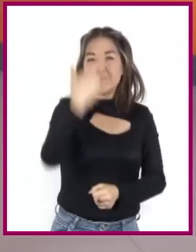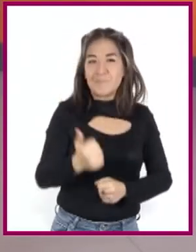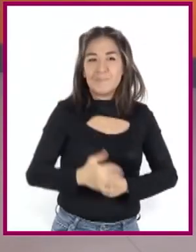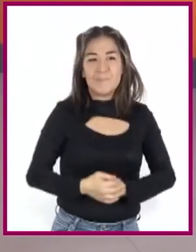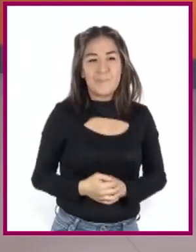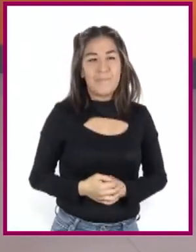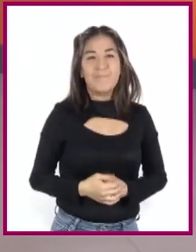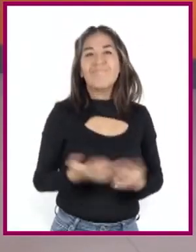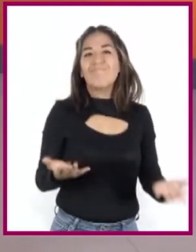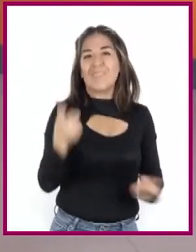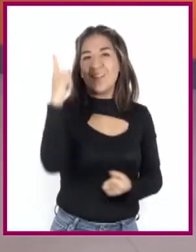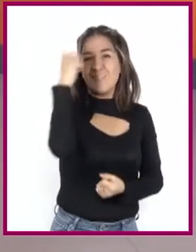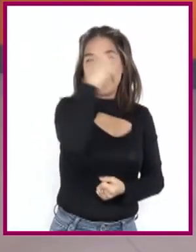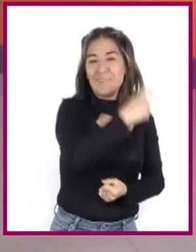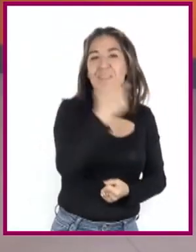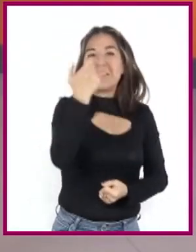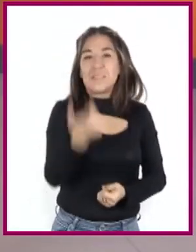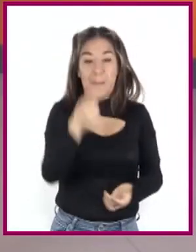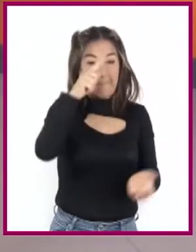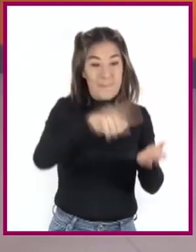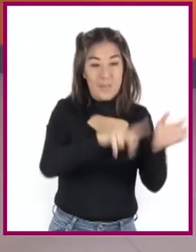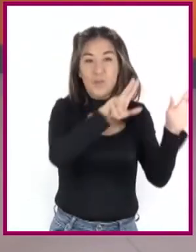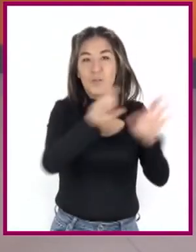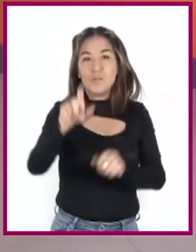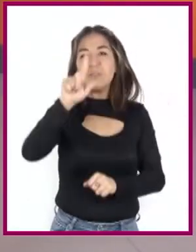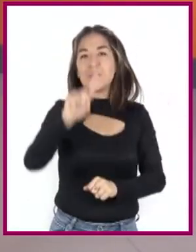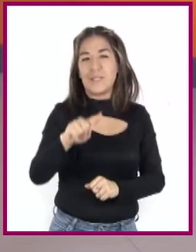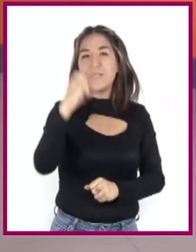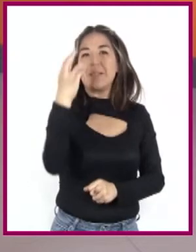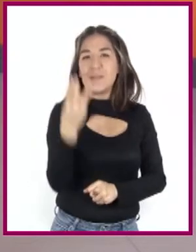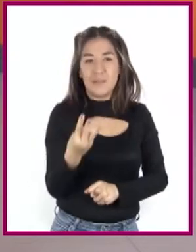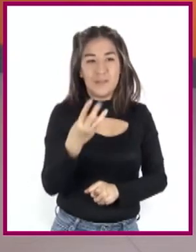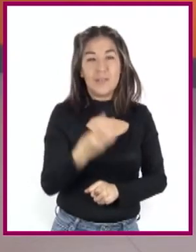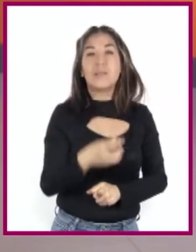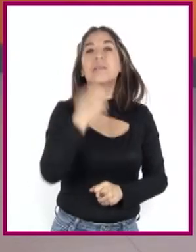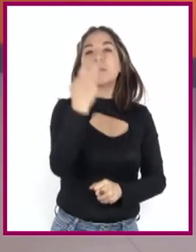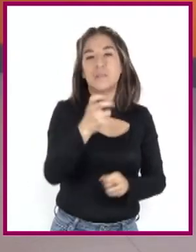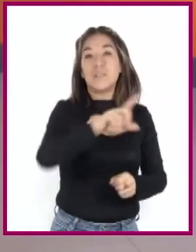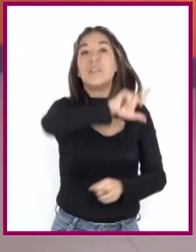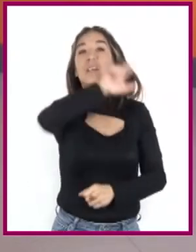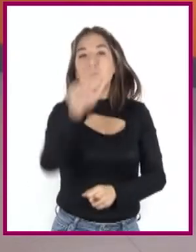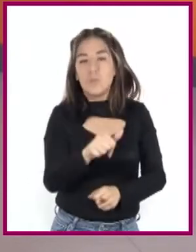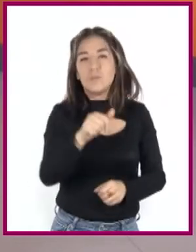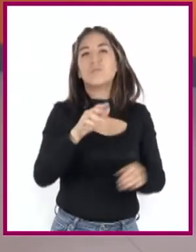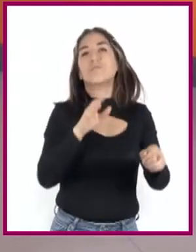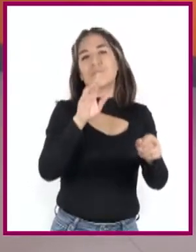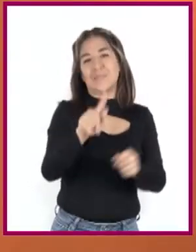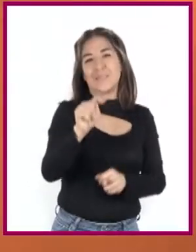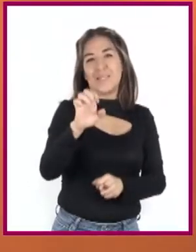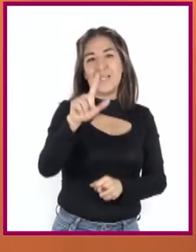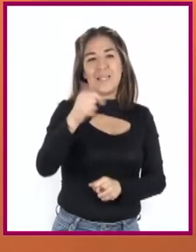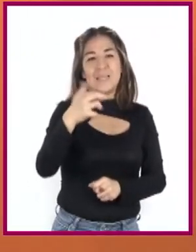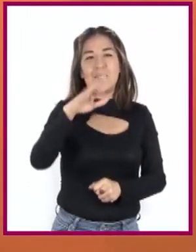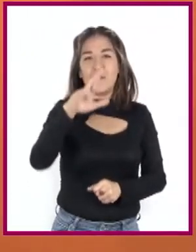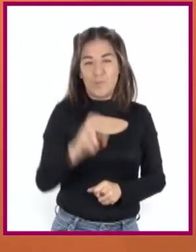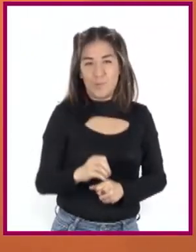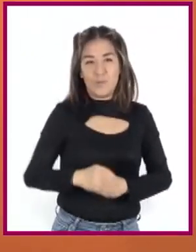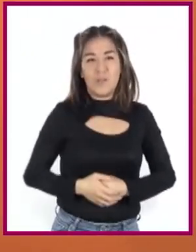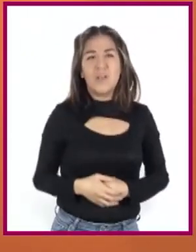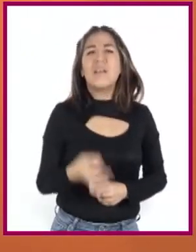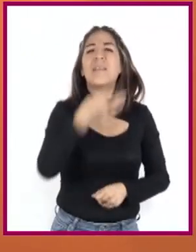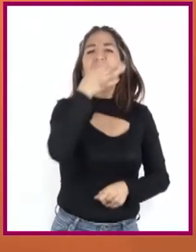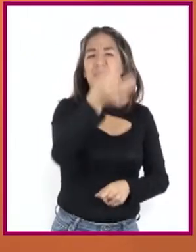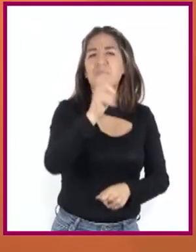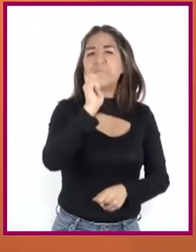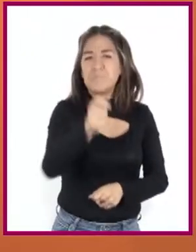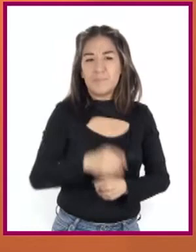la crisis económica de 1873 y a la consolidación del telégrafo. Se cuenta que a la